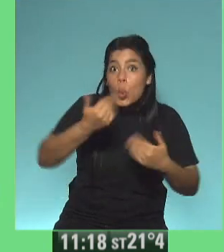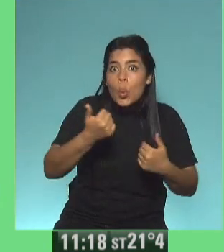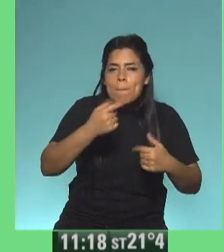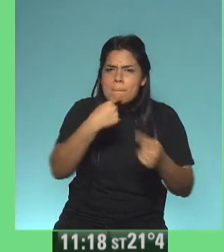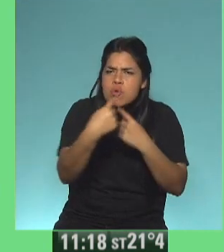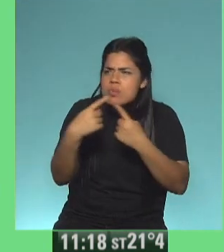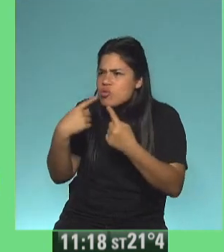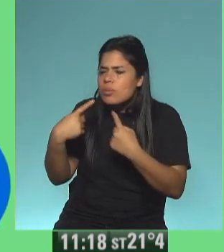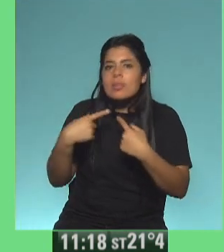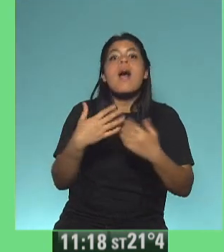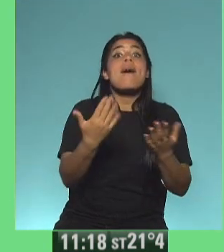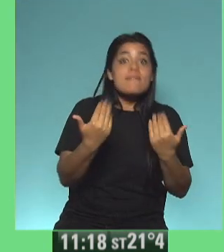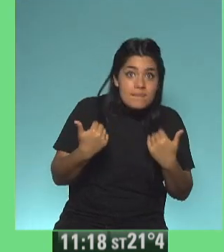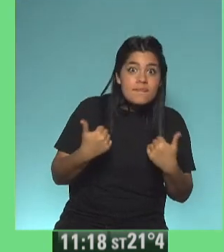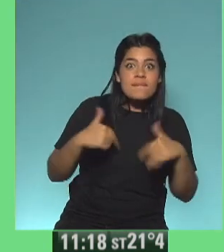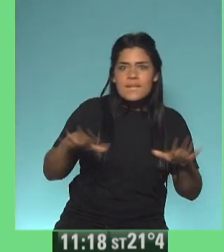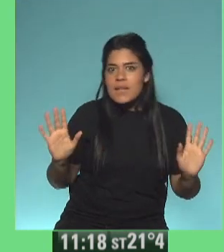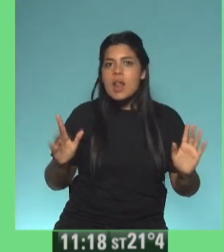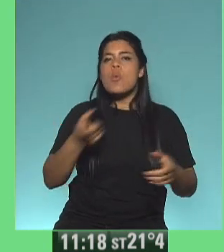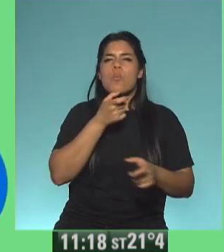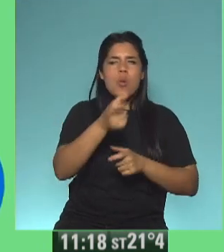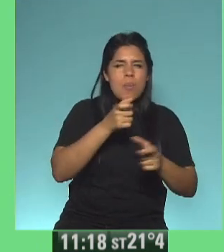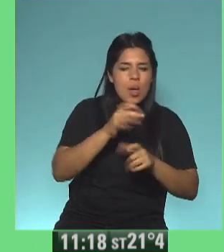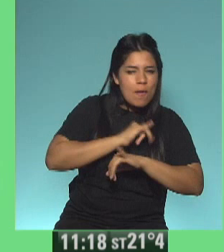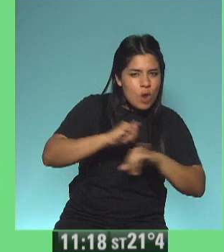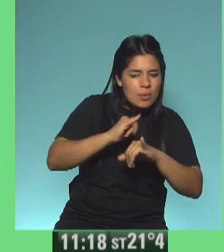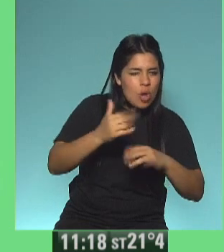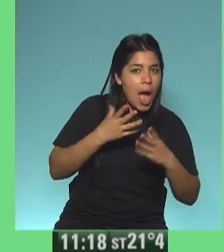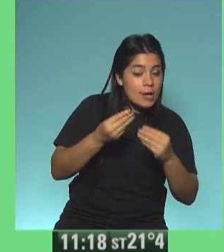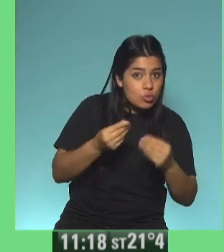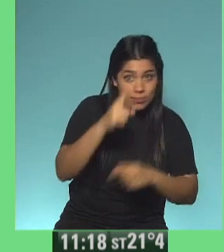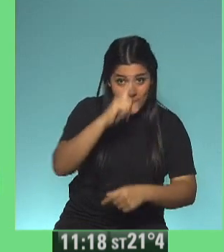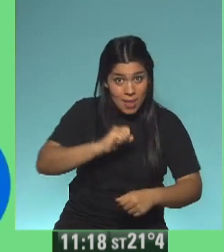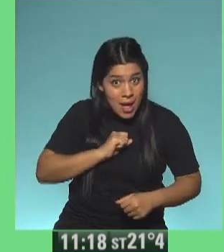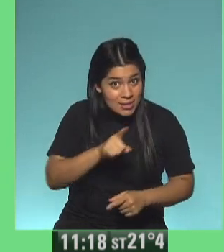preguntas. Contarás con pistas para llegar a la respuesta. ¿Te animás?